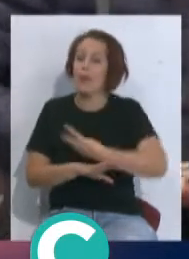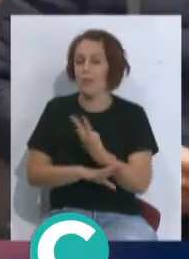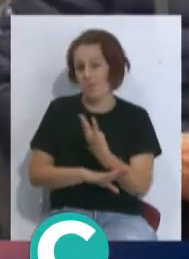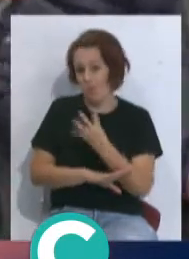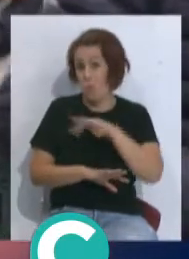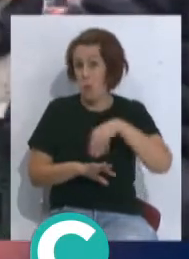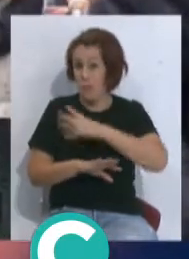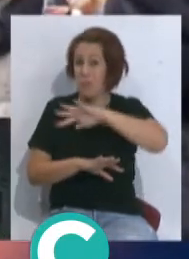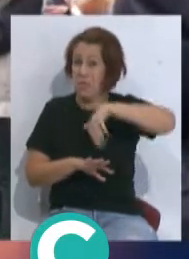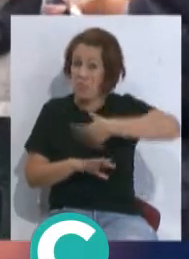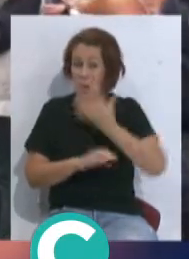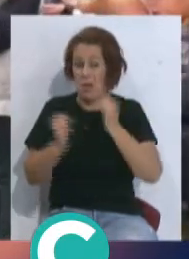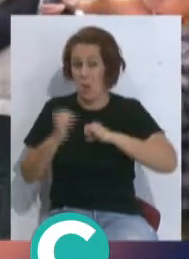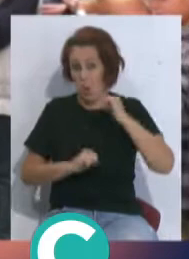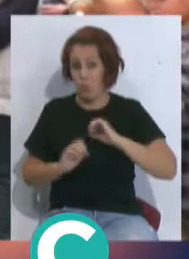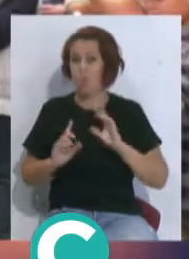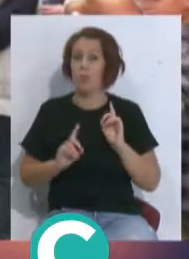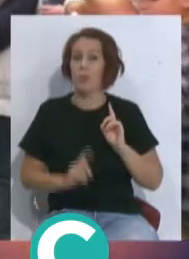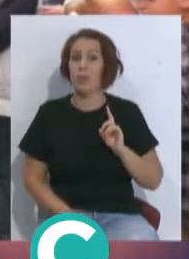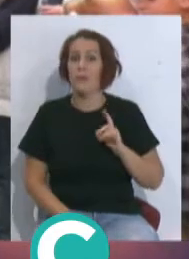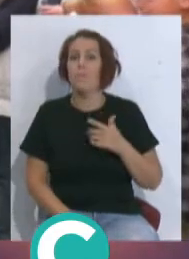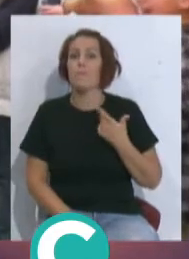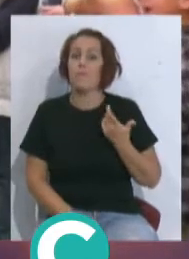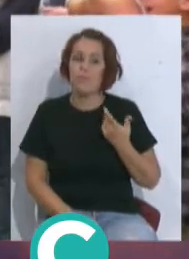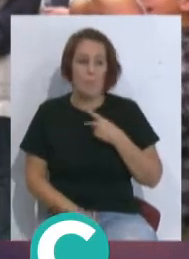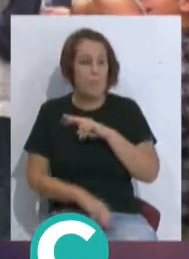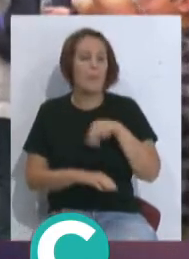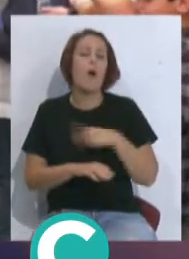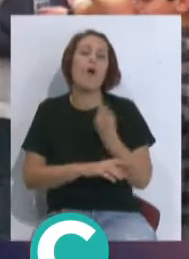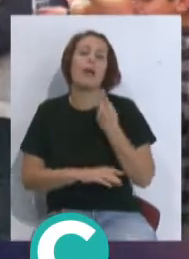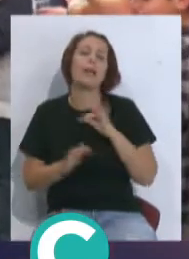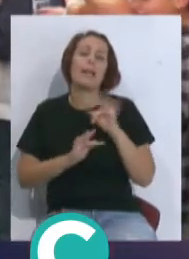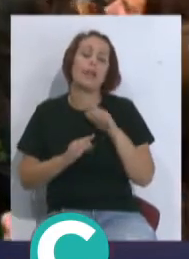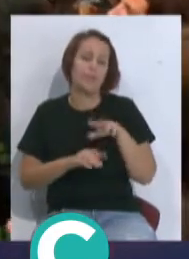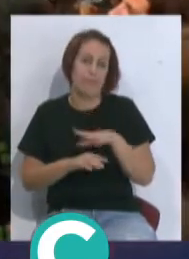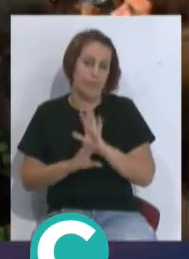Son 4 o 5 horas de concurso. De todas formas, bueno, ya, pero que existe. Que no son 2 horas a lo mejor de una obra de teatro.